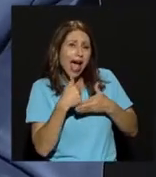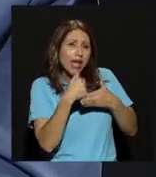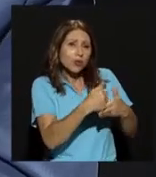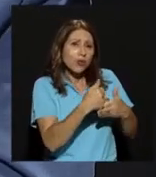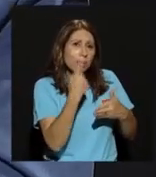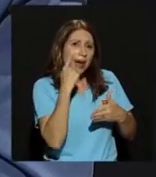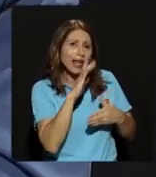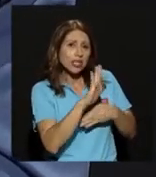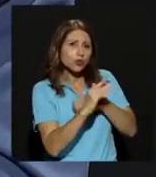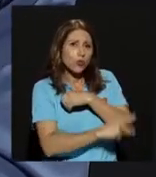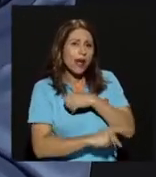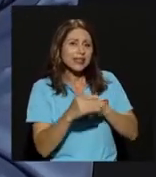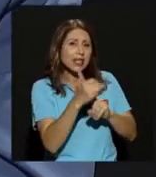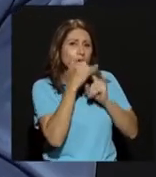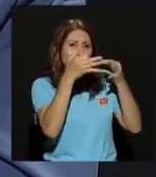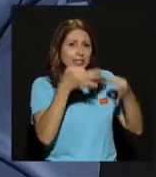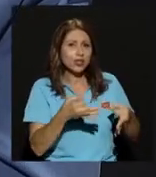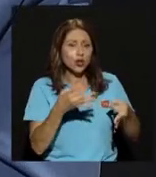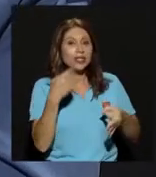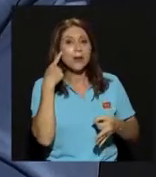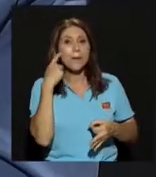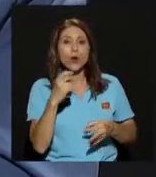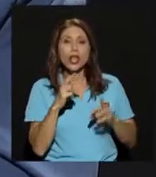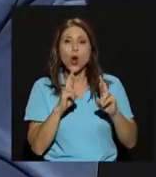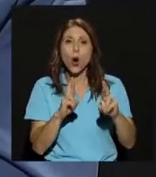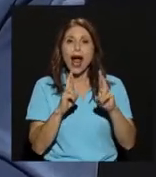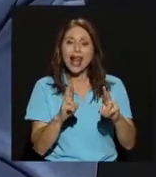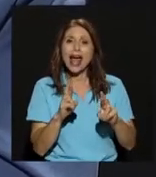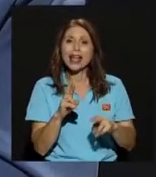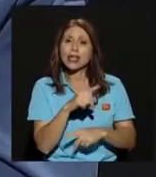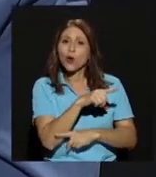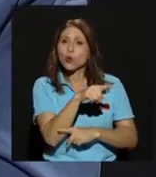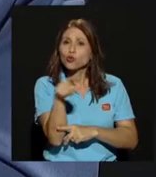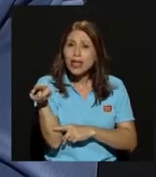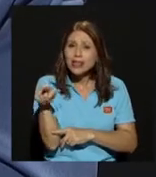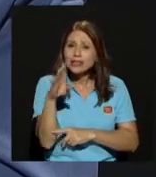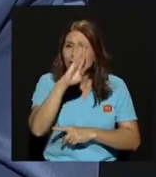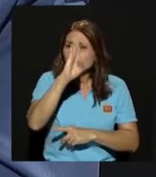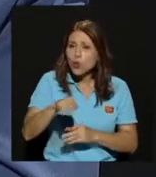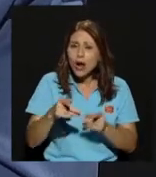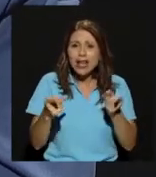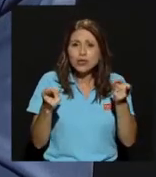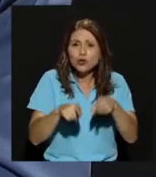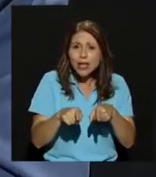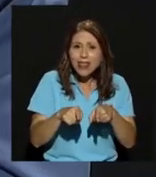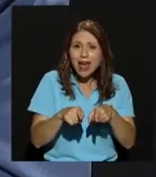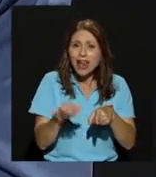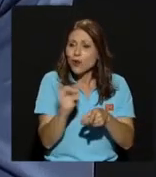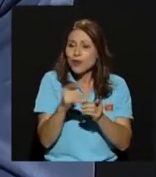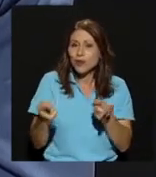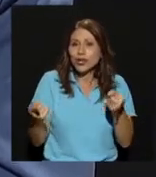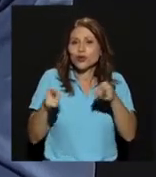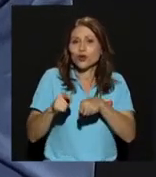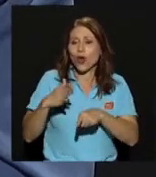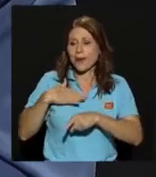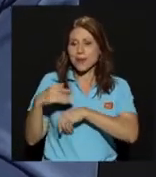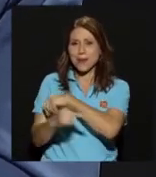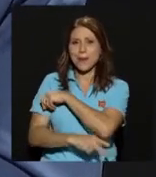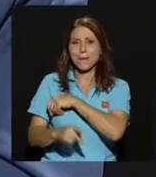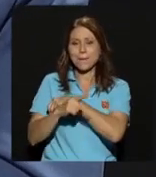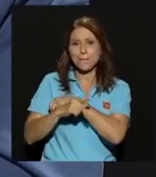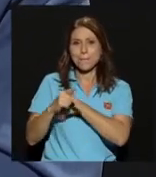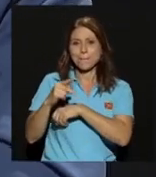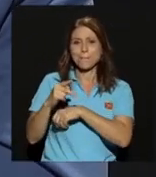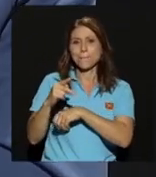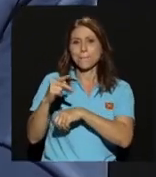tomen decisiones porque ojalá que ustedes nunca le suceda lo que sucedió en mi natal puerto rico que